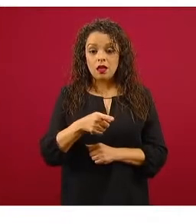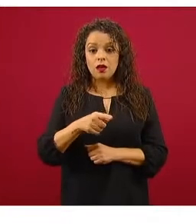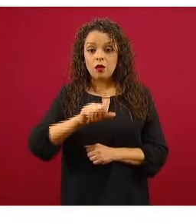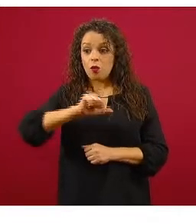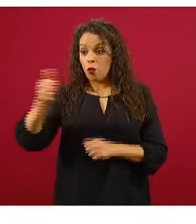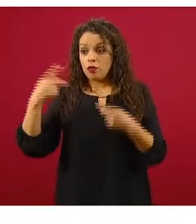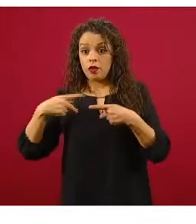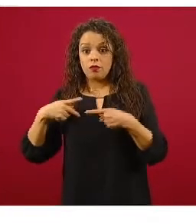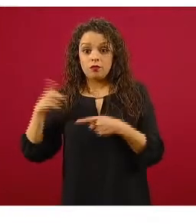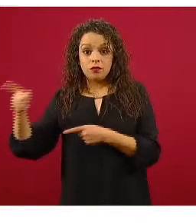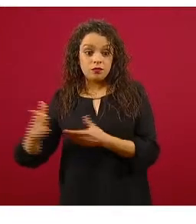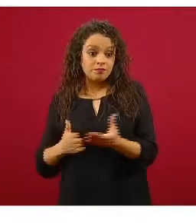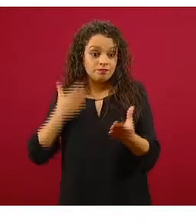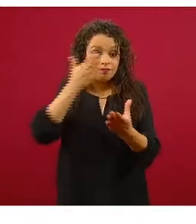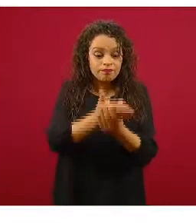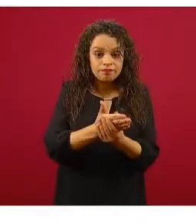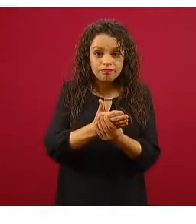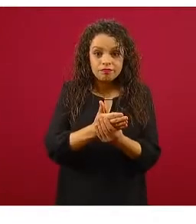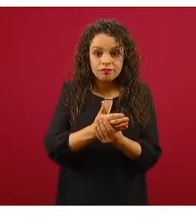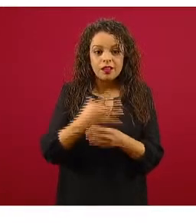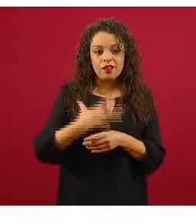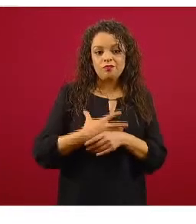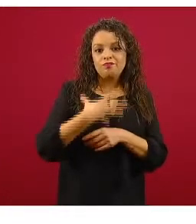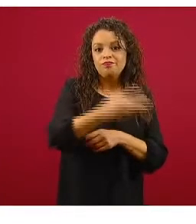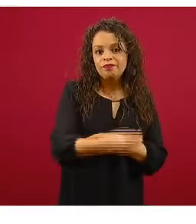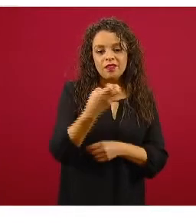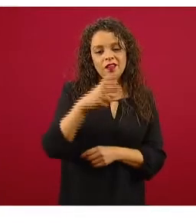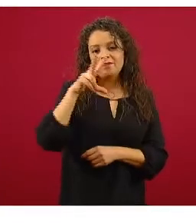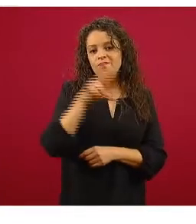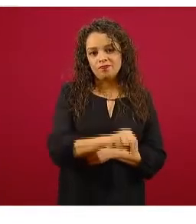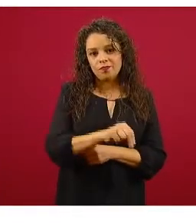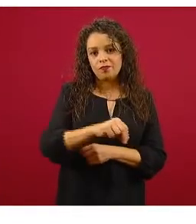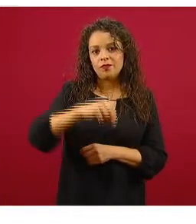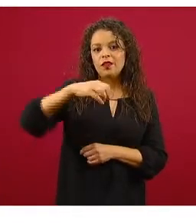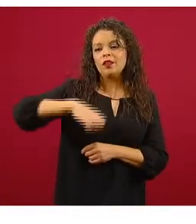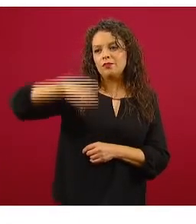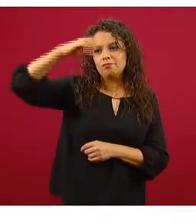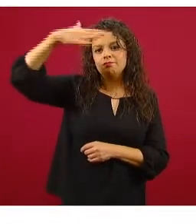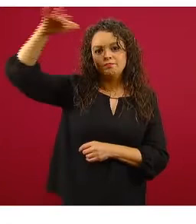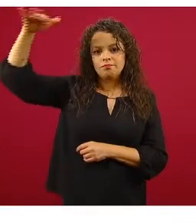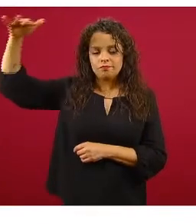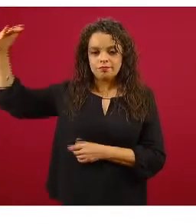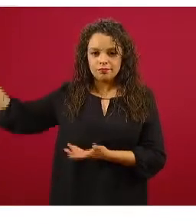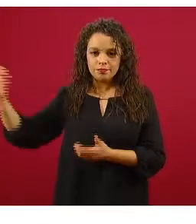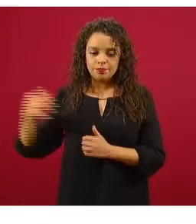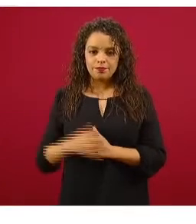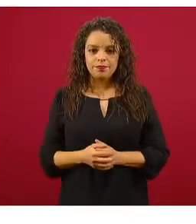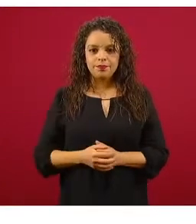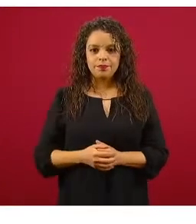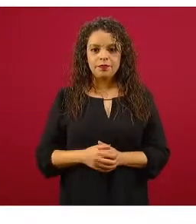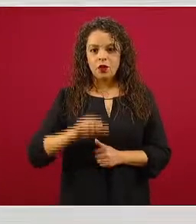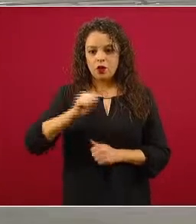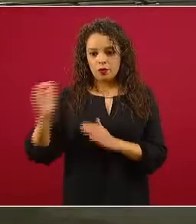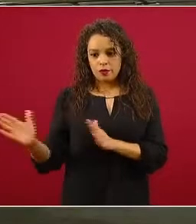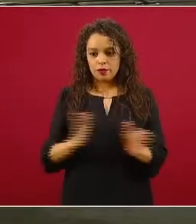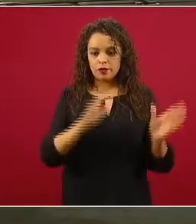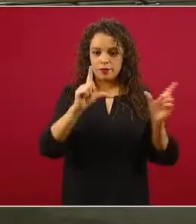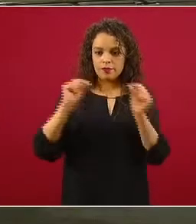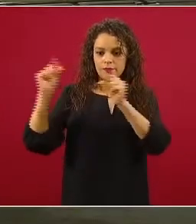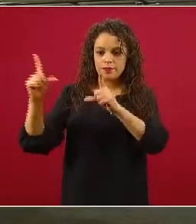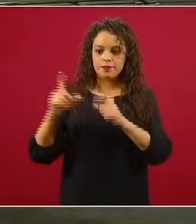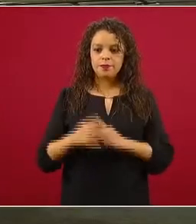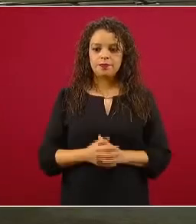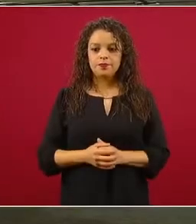virus a la casa. Estos son los adultos mayores con algunas comorbilidades. La que sigue, por favor.